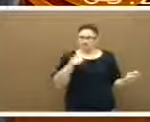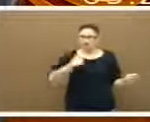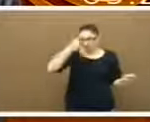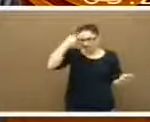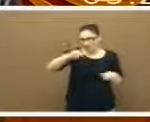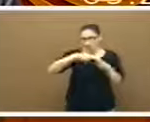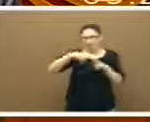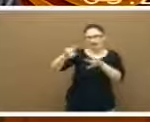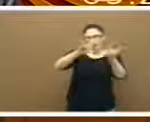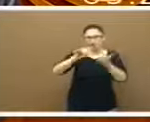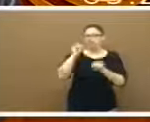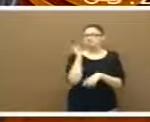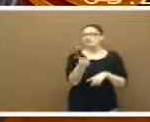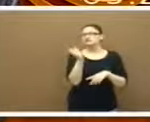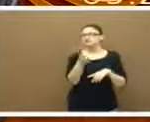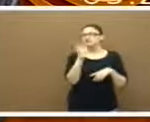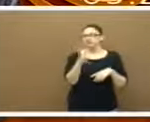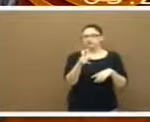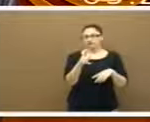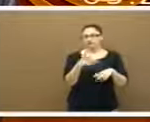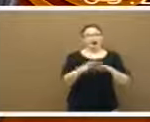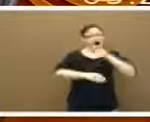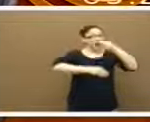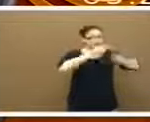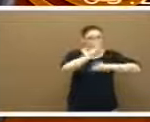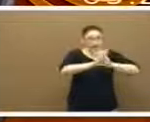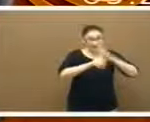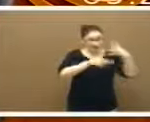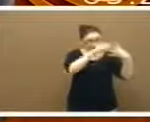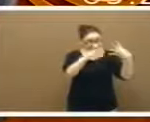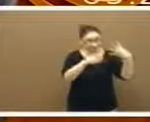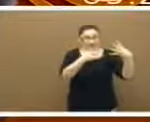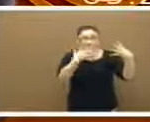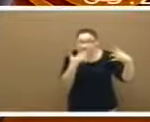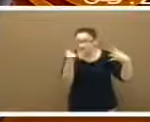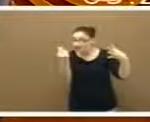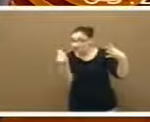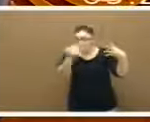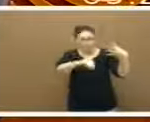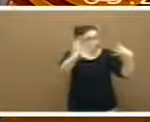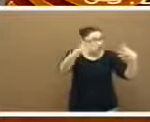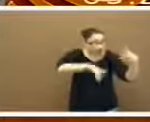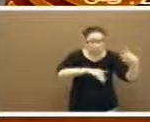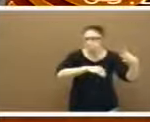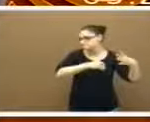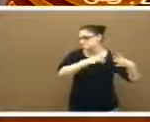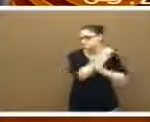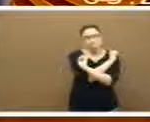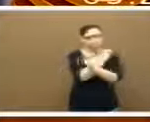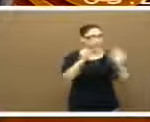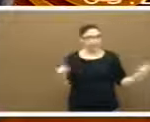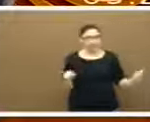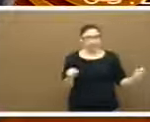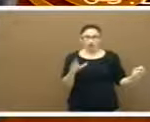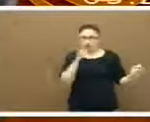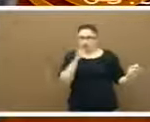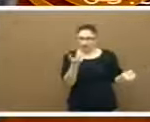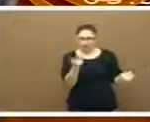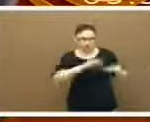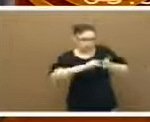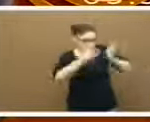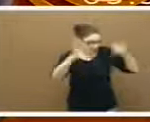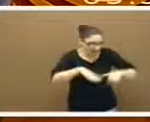tiempo sin que el incremento se produzca y, por tanto, si no se produce el incremento, o no hay proyecto, o no hay personal cualificado, o no hay ayuda